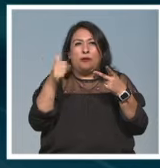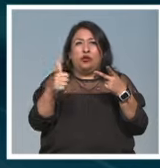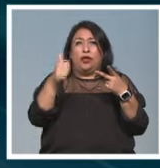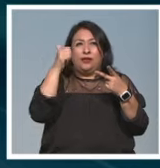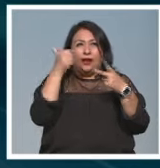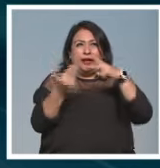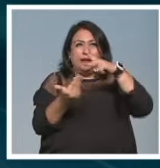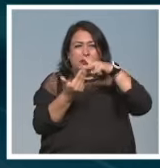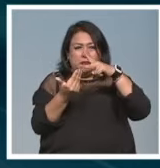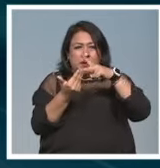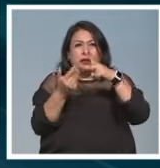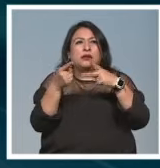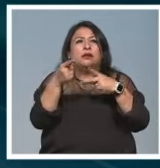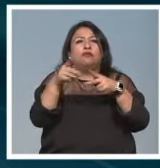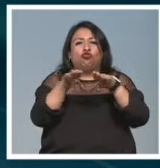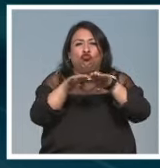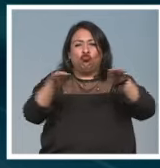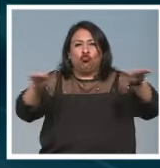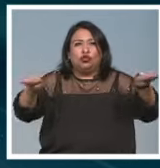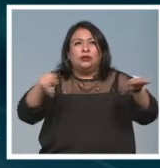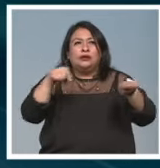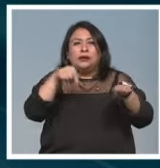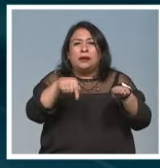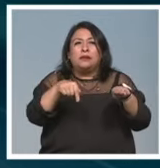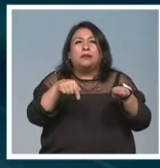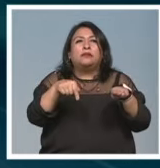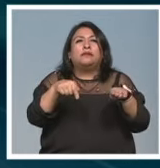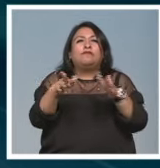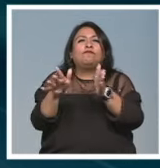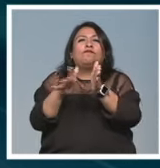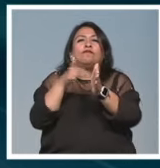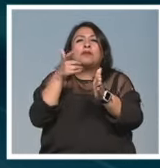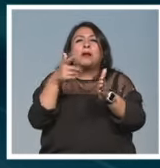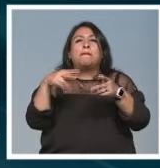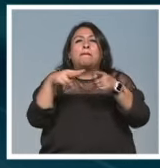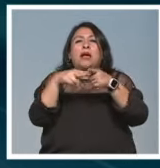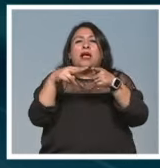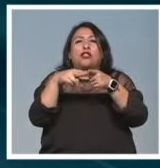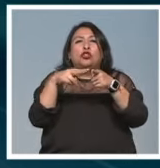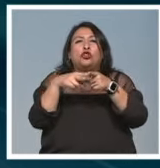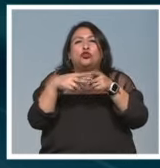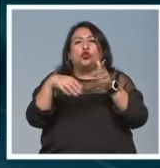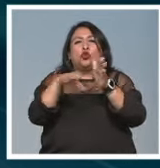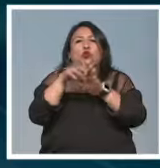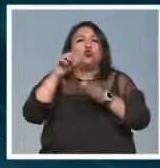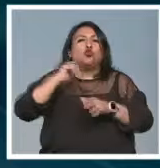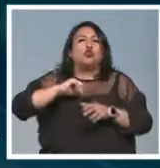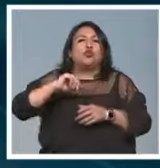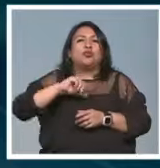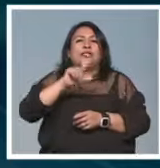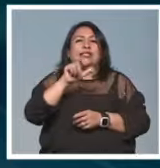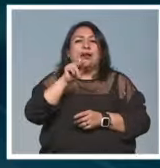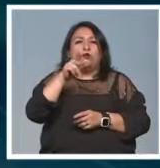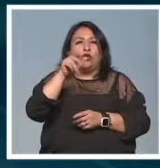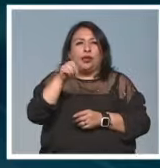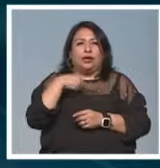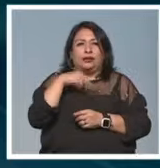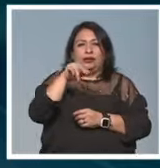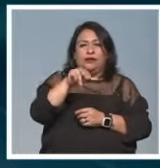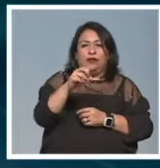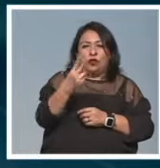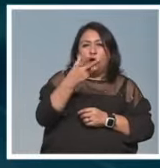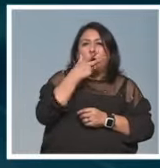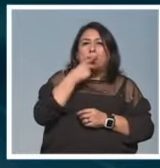fondo, que está inspirada, por ejemplo, esta peana en los patios, en los cuartos prehispánicos zapotecas. Para Noticias